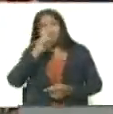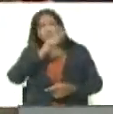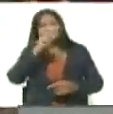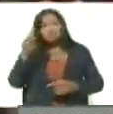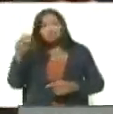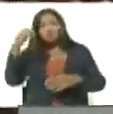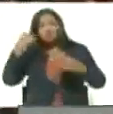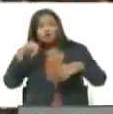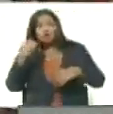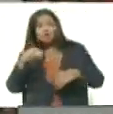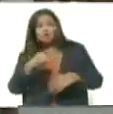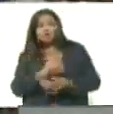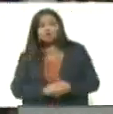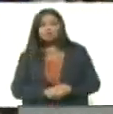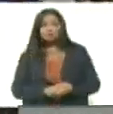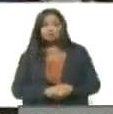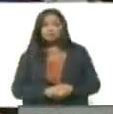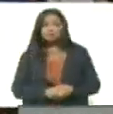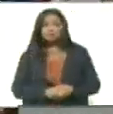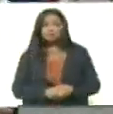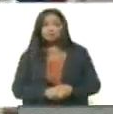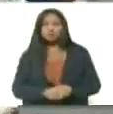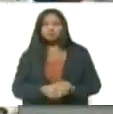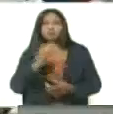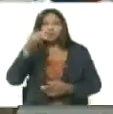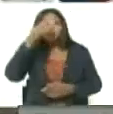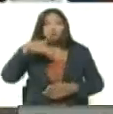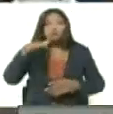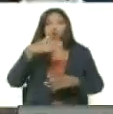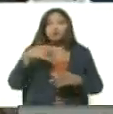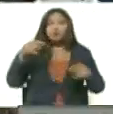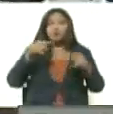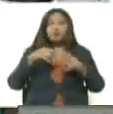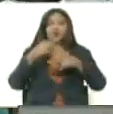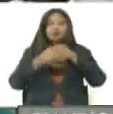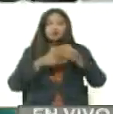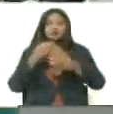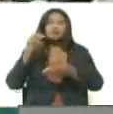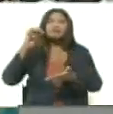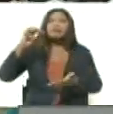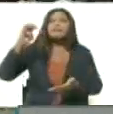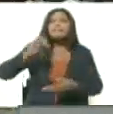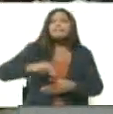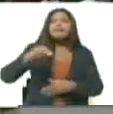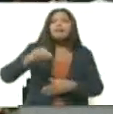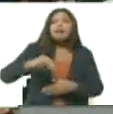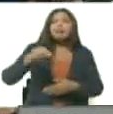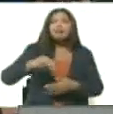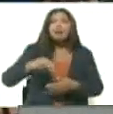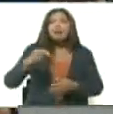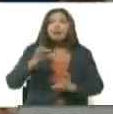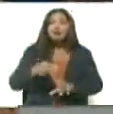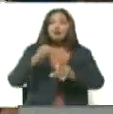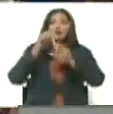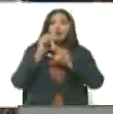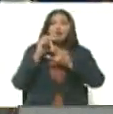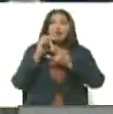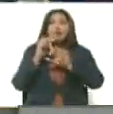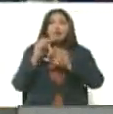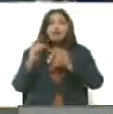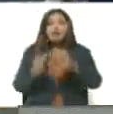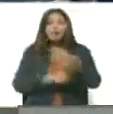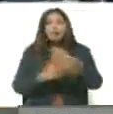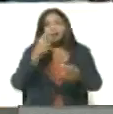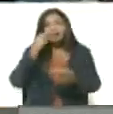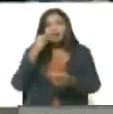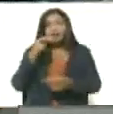21 de noviembre este pueblo bravío de Miranda va a elegir a mi hermano